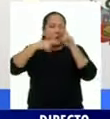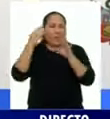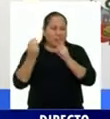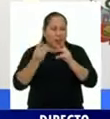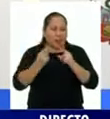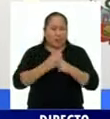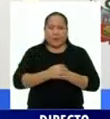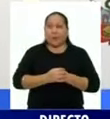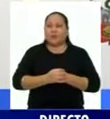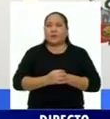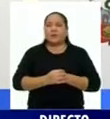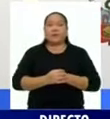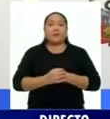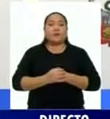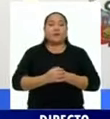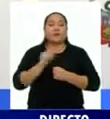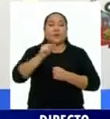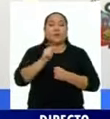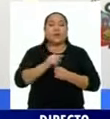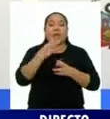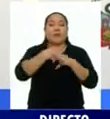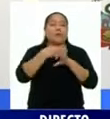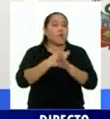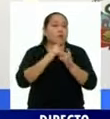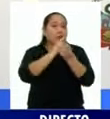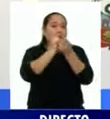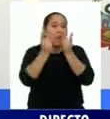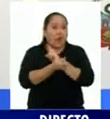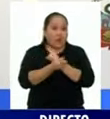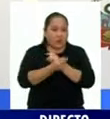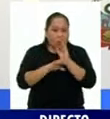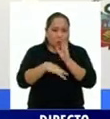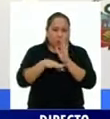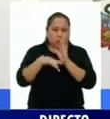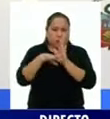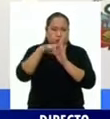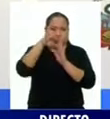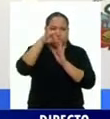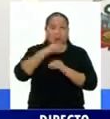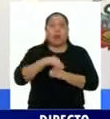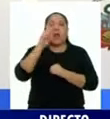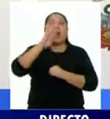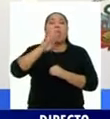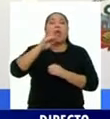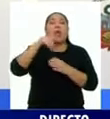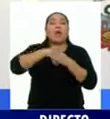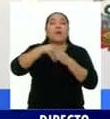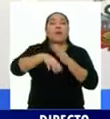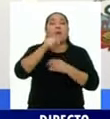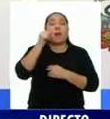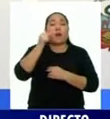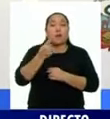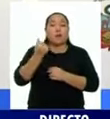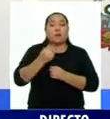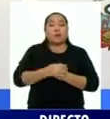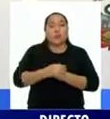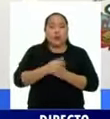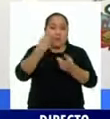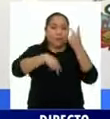volatilidad exagerada, si el tipo de cambio está subiendo exageradamente, el Banco Central vende dólares. Si está